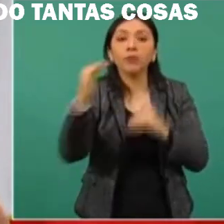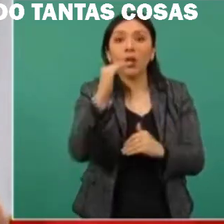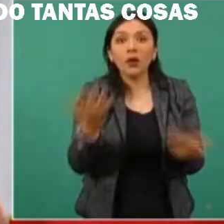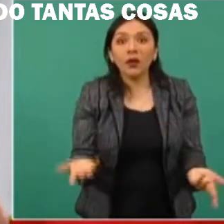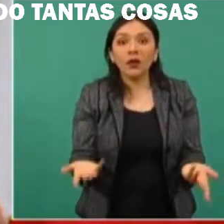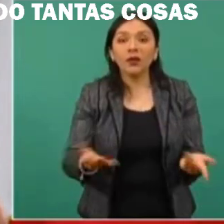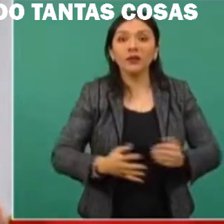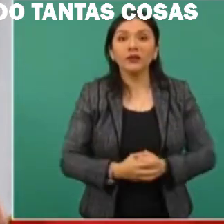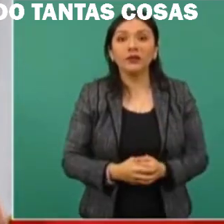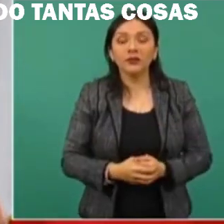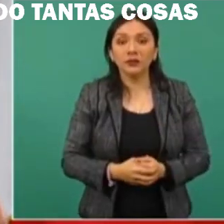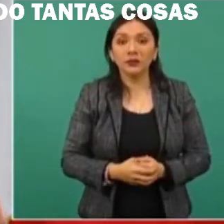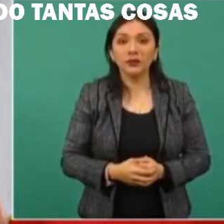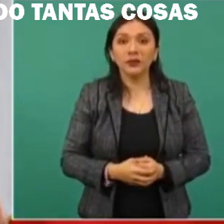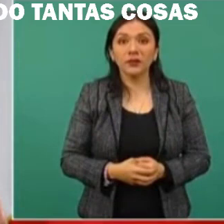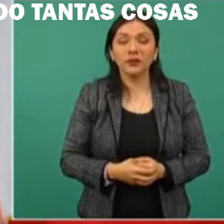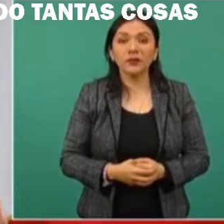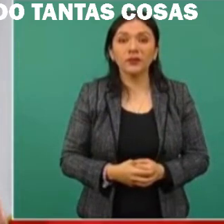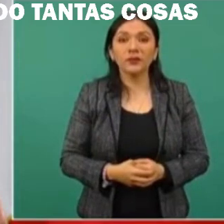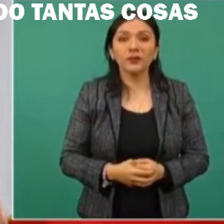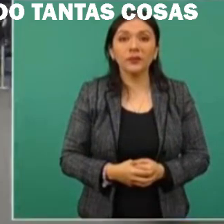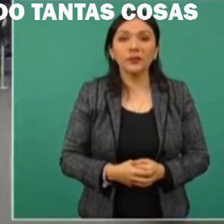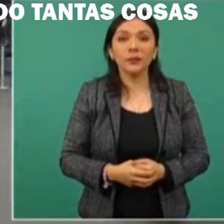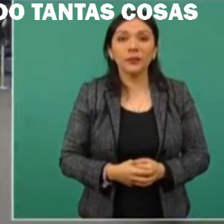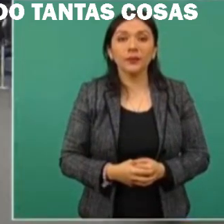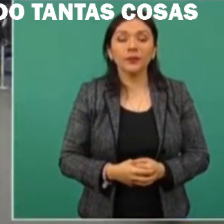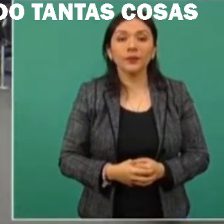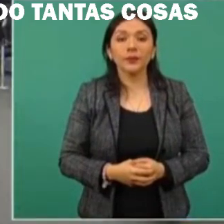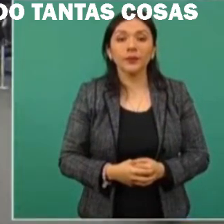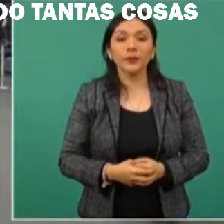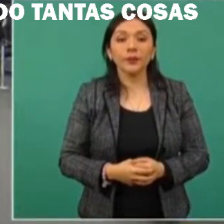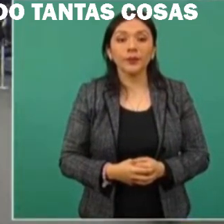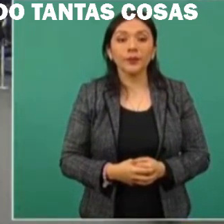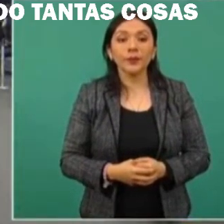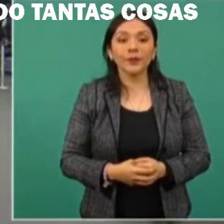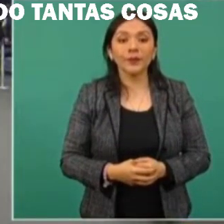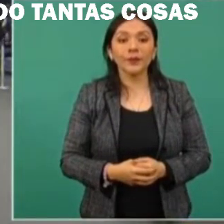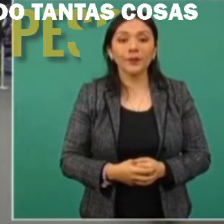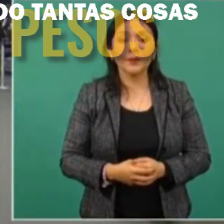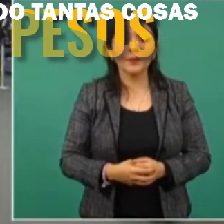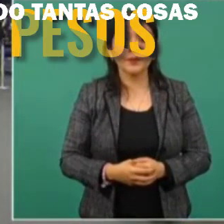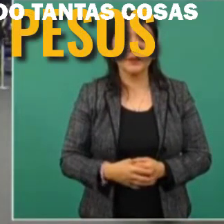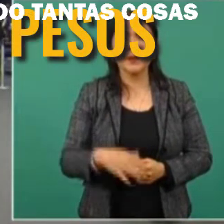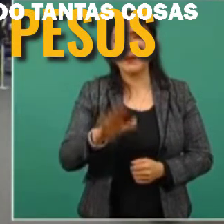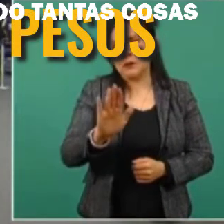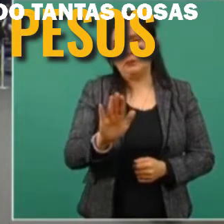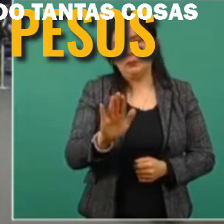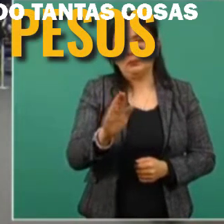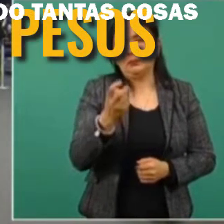dinero, bastante dinero. Pero bueno, sin